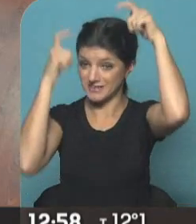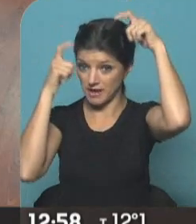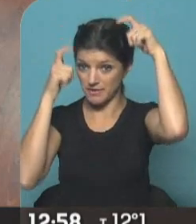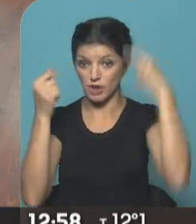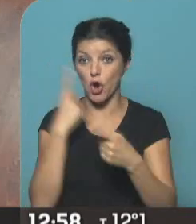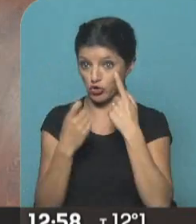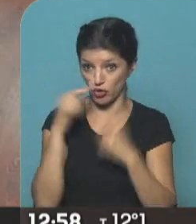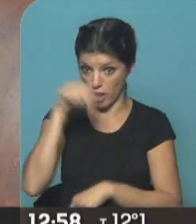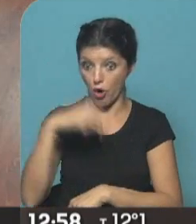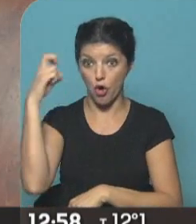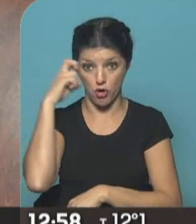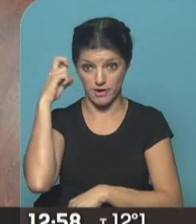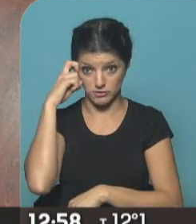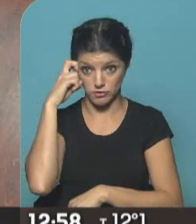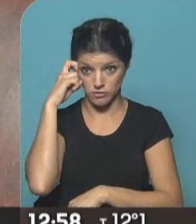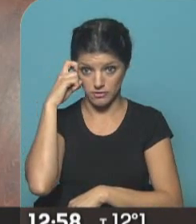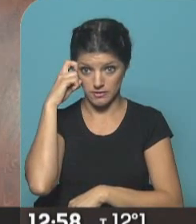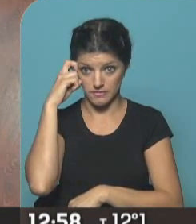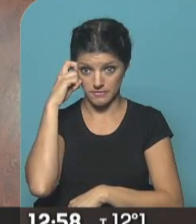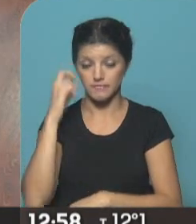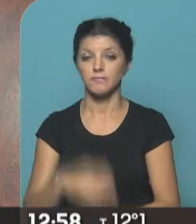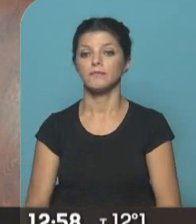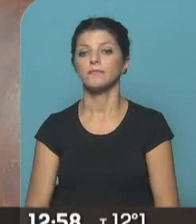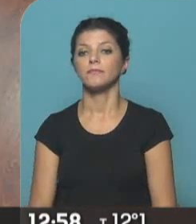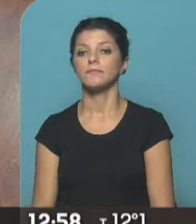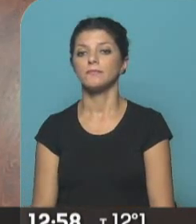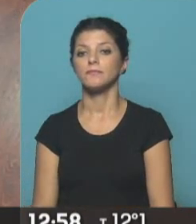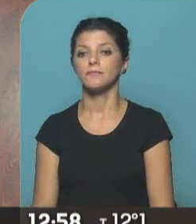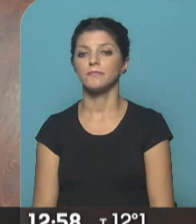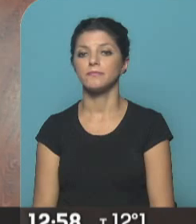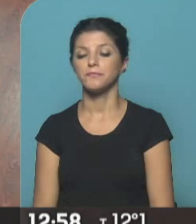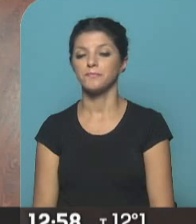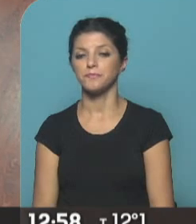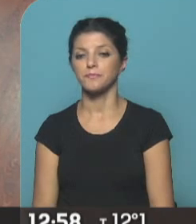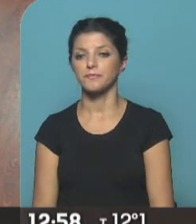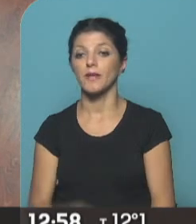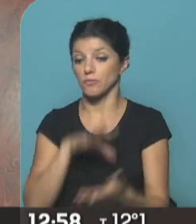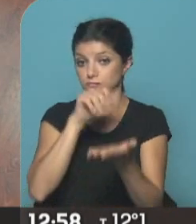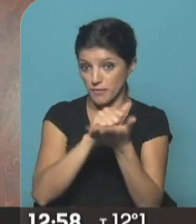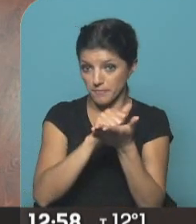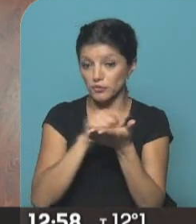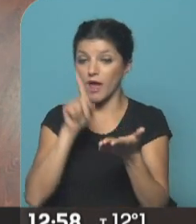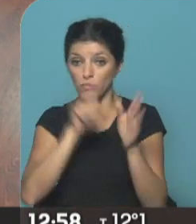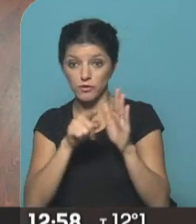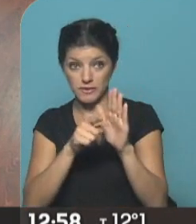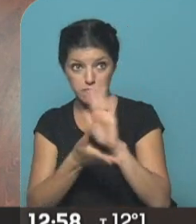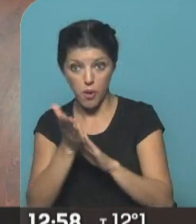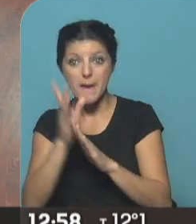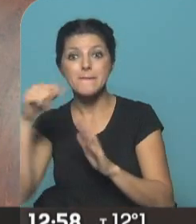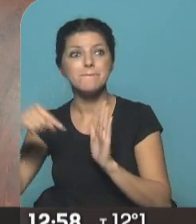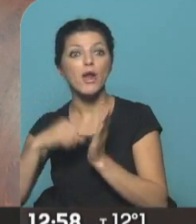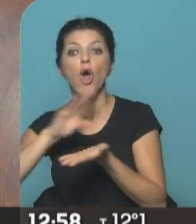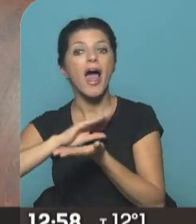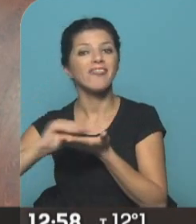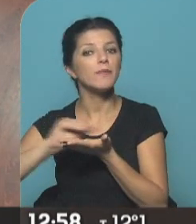del Congreso y convocó el cuerpo extranjero allí. Entonces, unos están yendo ahí, pero sin embargo los